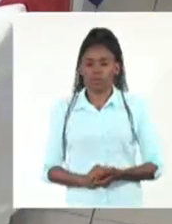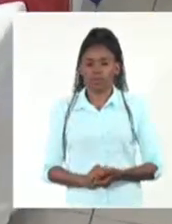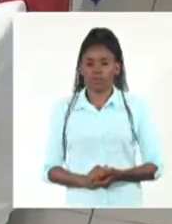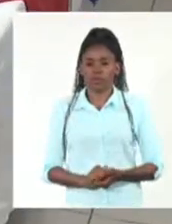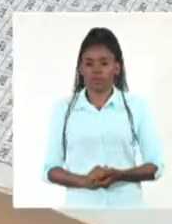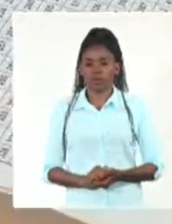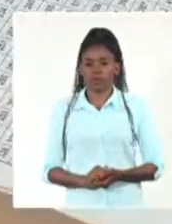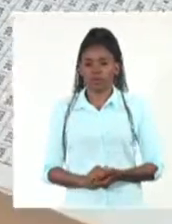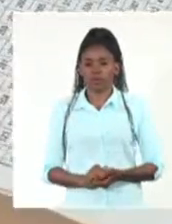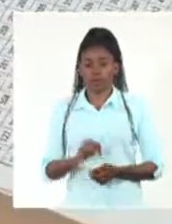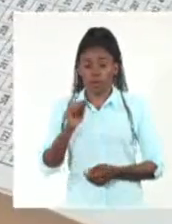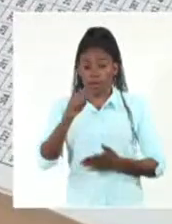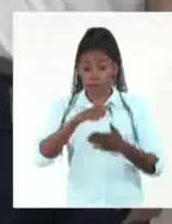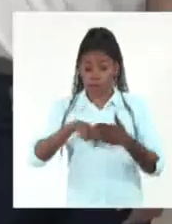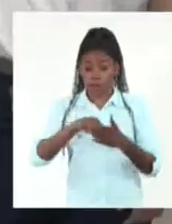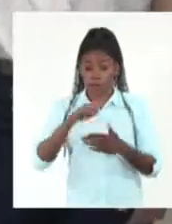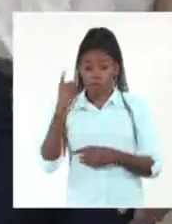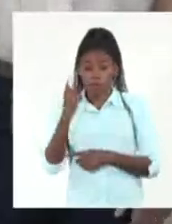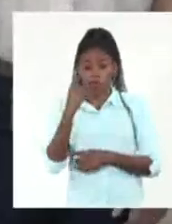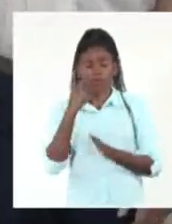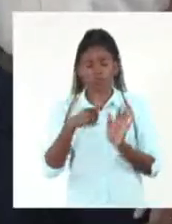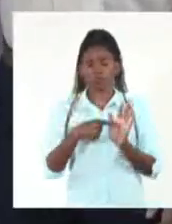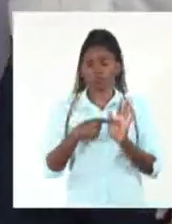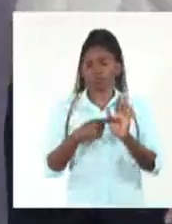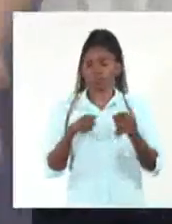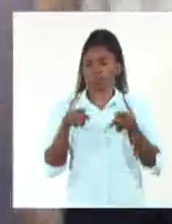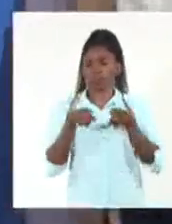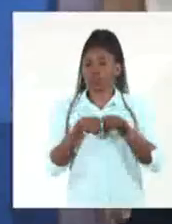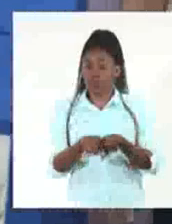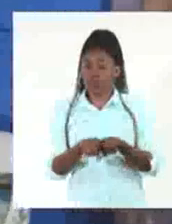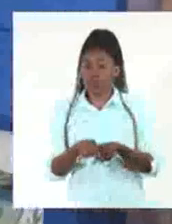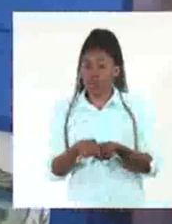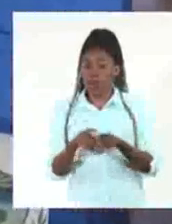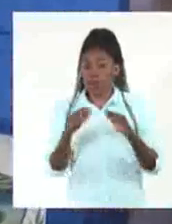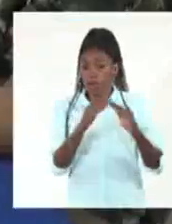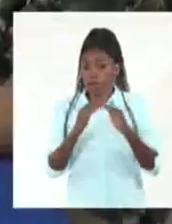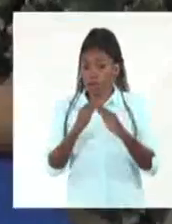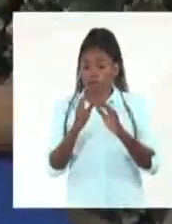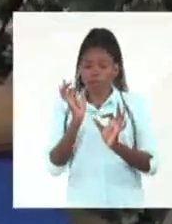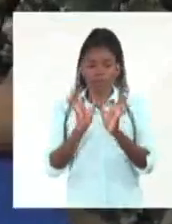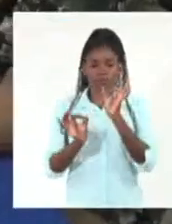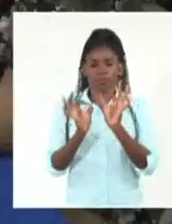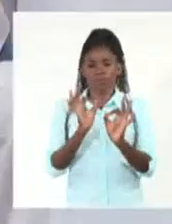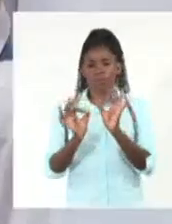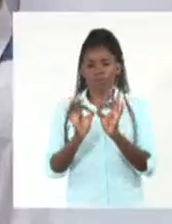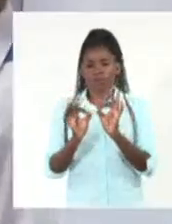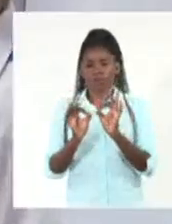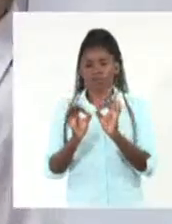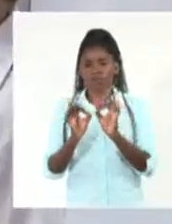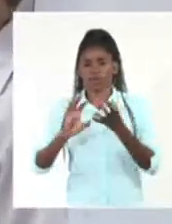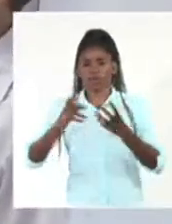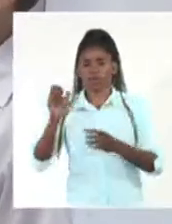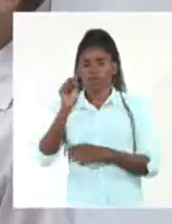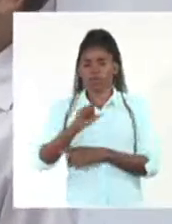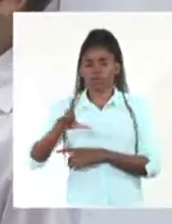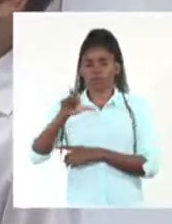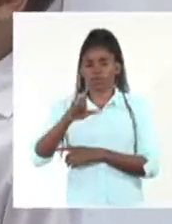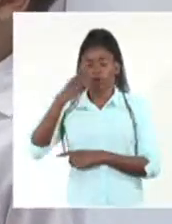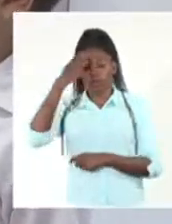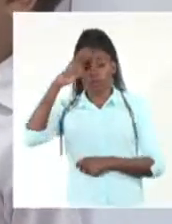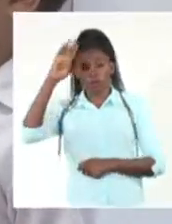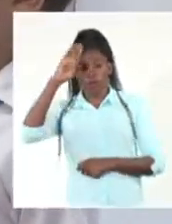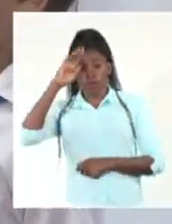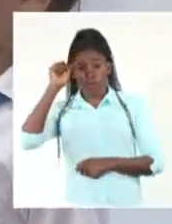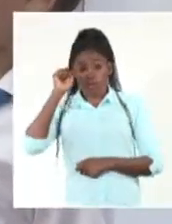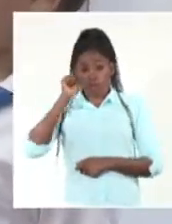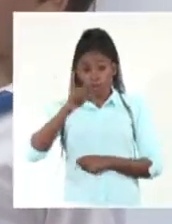La jornada de elecciones nacionales es una demostración de unidad de la ciudadanía en respaldo al modelo social y político cubano, consideró